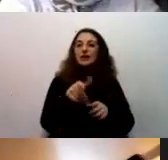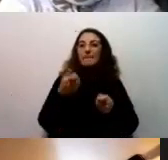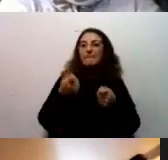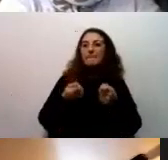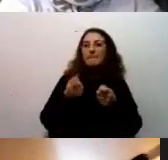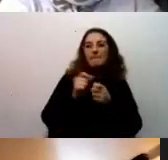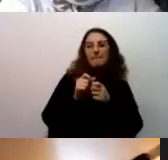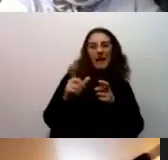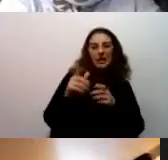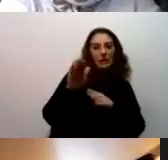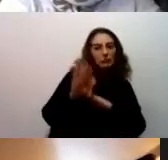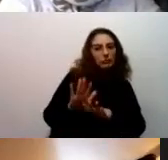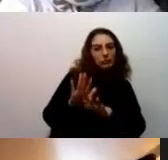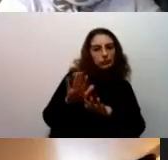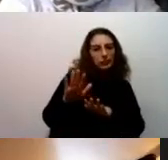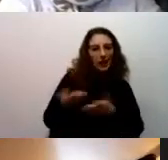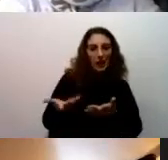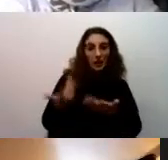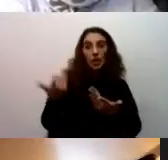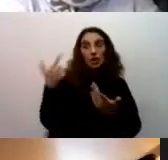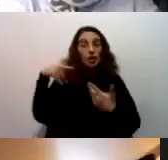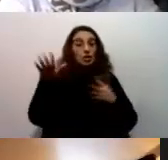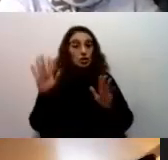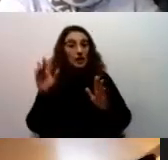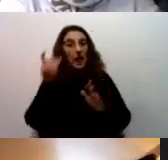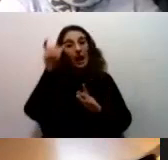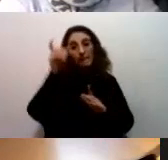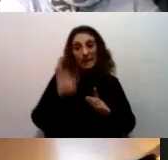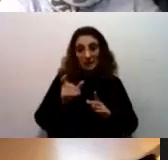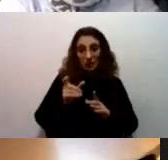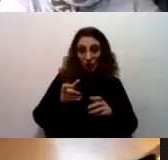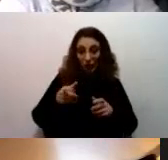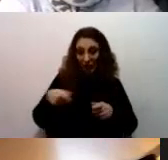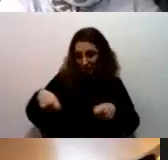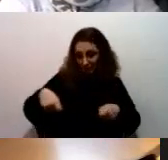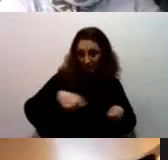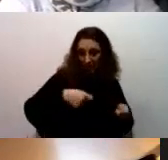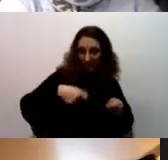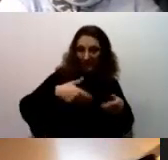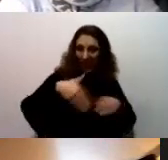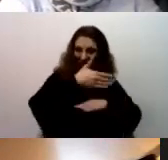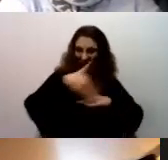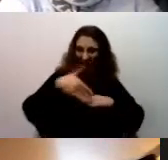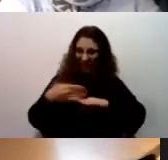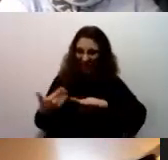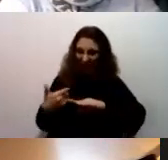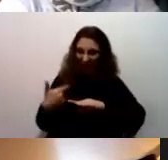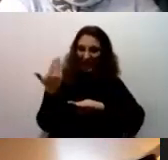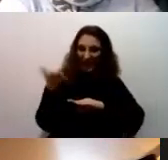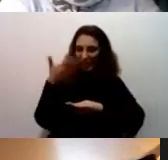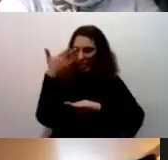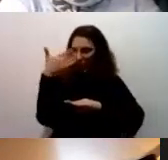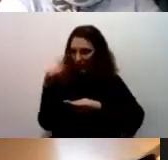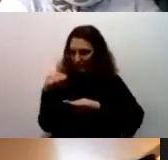sendas peatonales, de tal manera que la persona se traslada por la vereda y continúa por tan